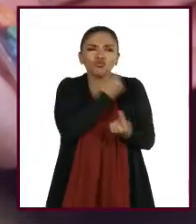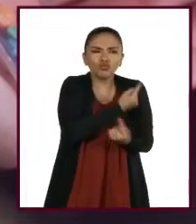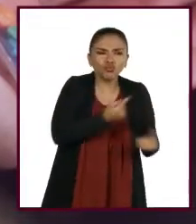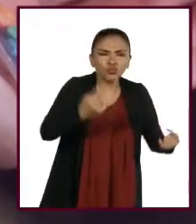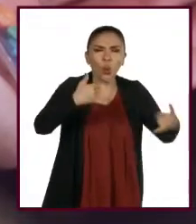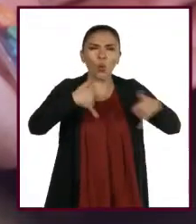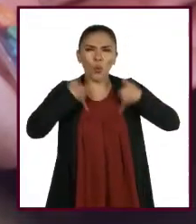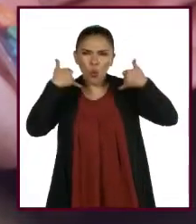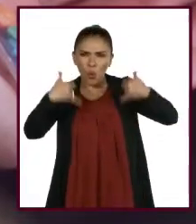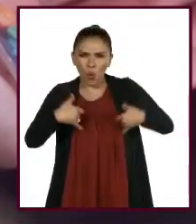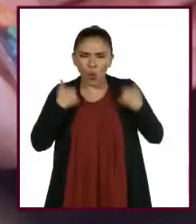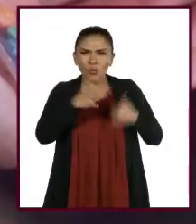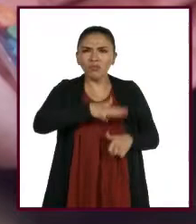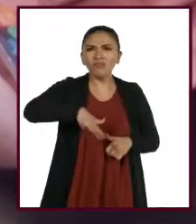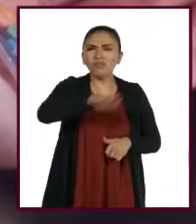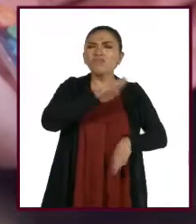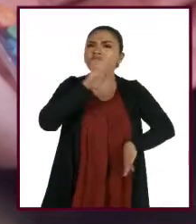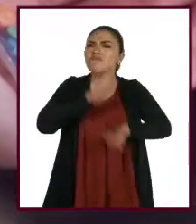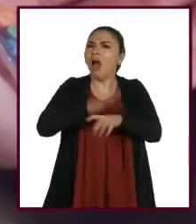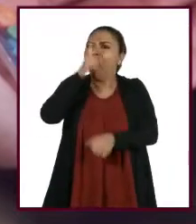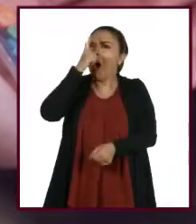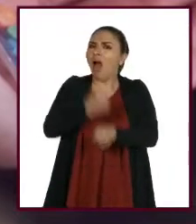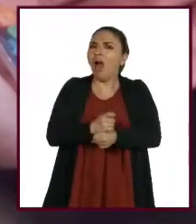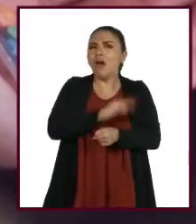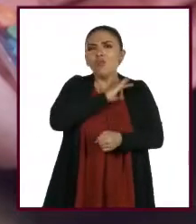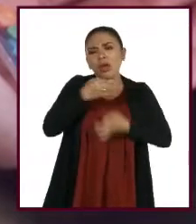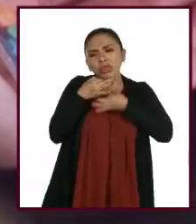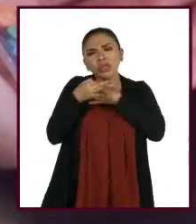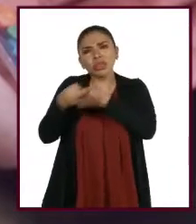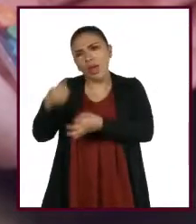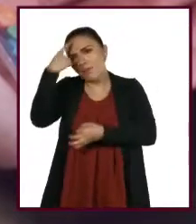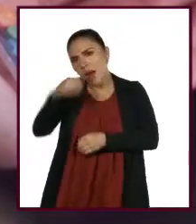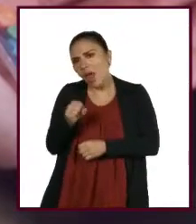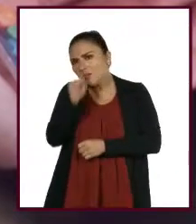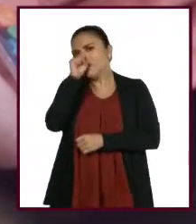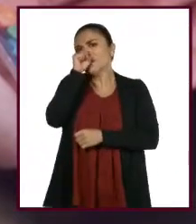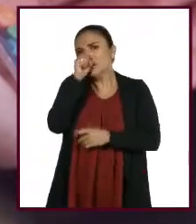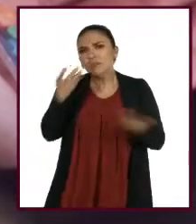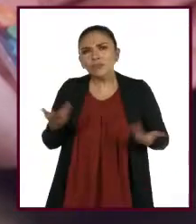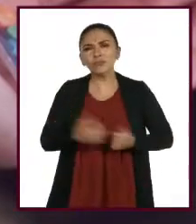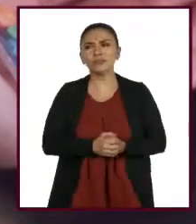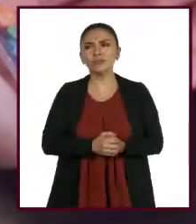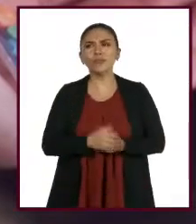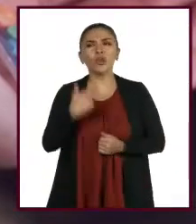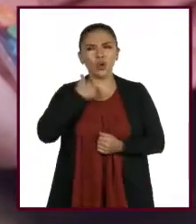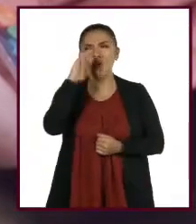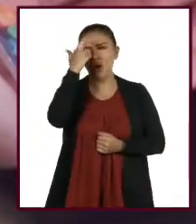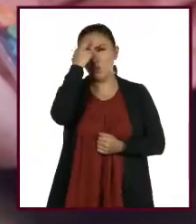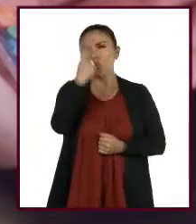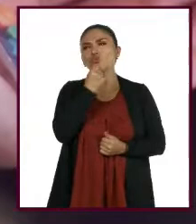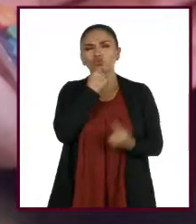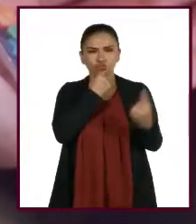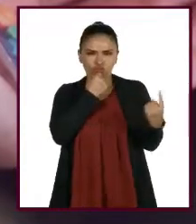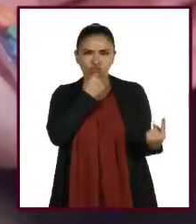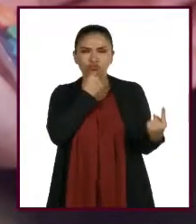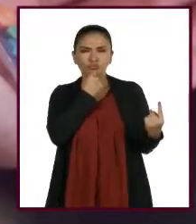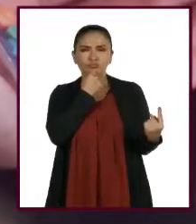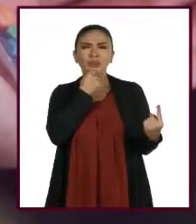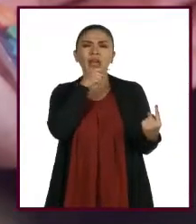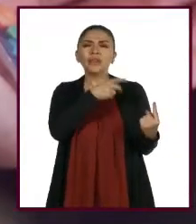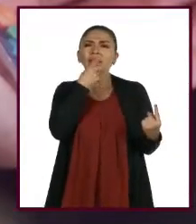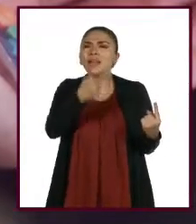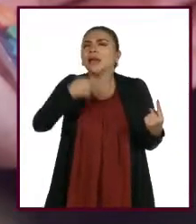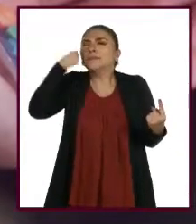niñas, niños y adolescentes sean más vulnerables al consumo de inhalables? Recuerdo a un niño que mencionaba,